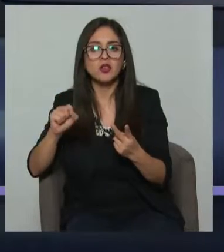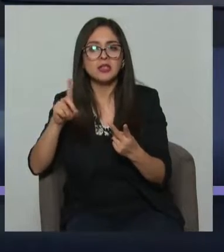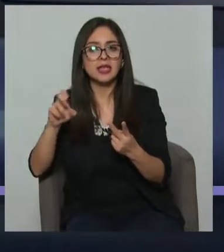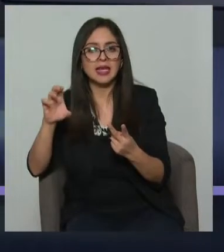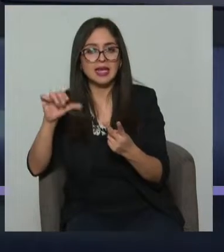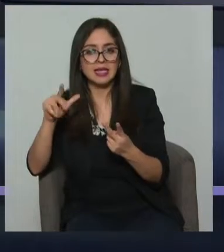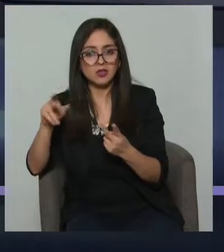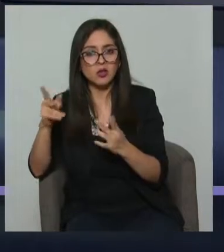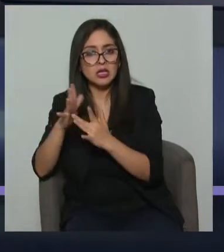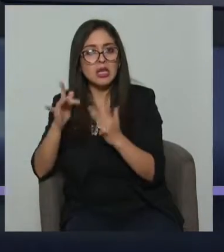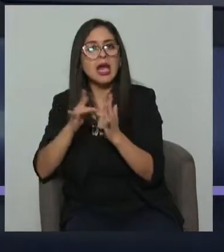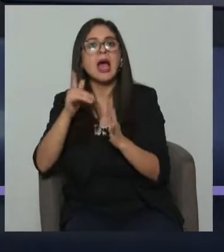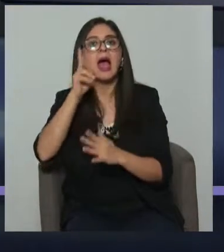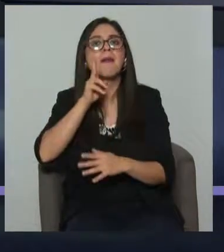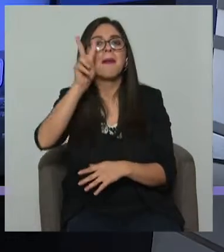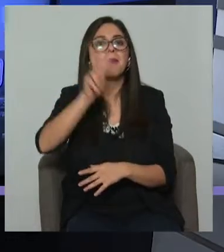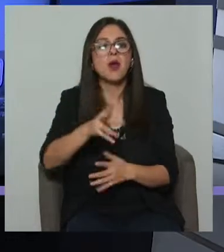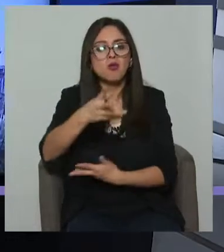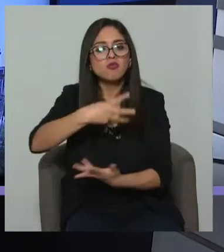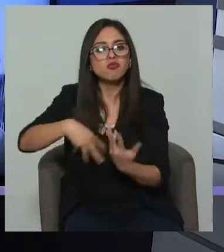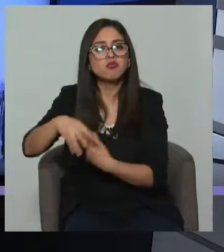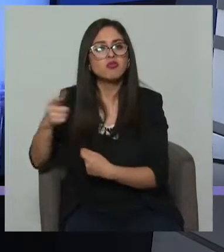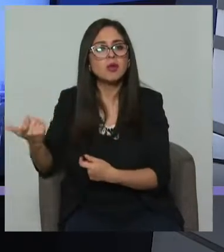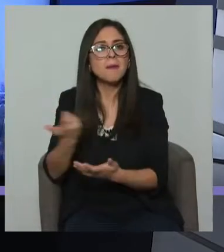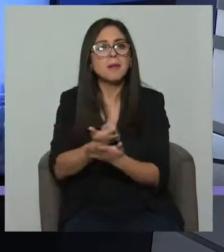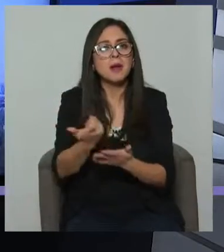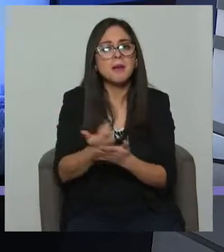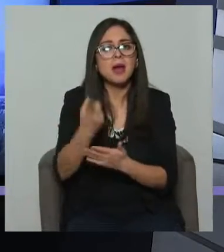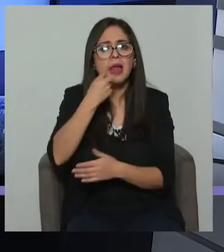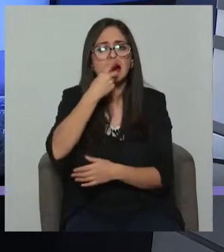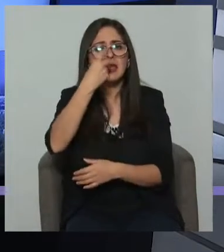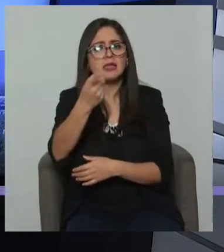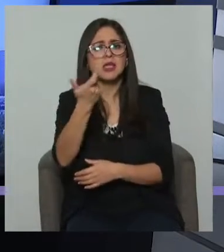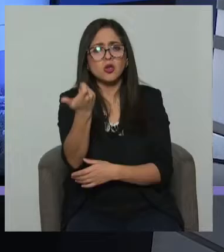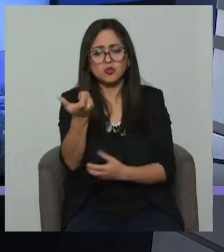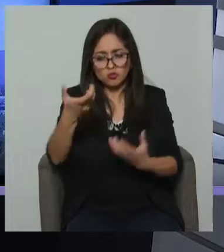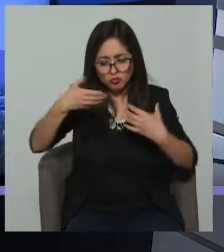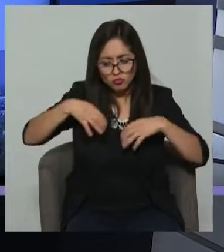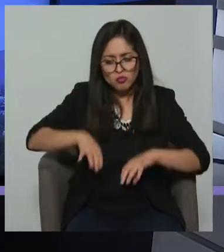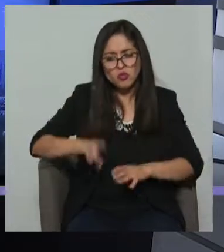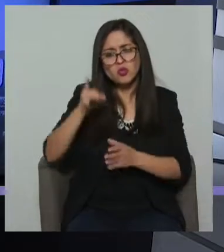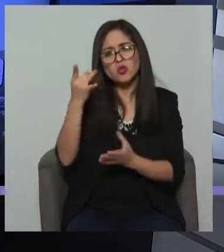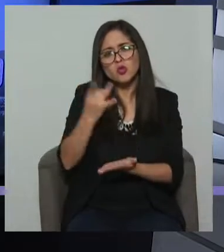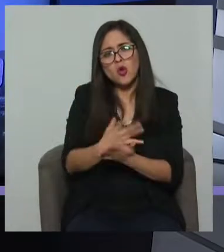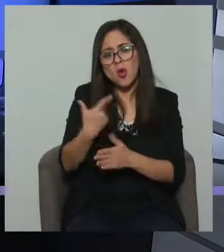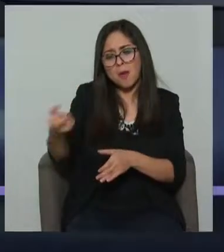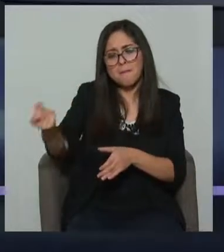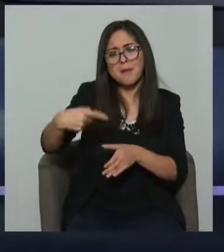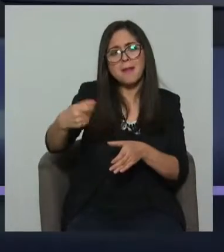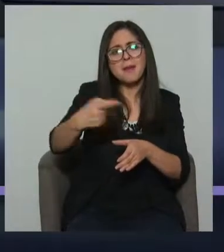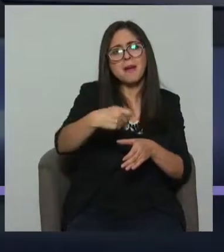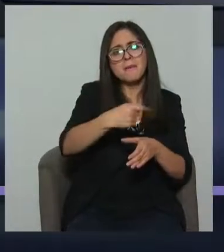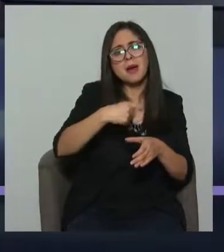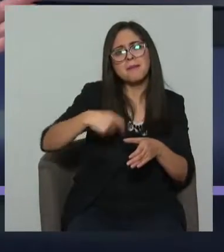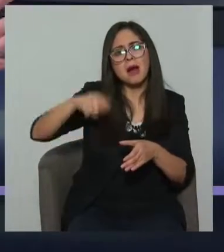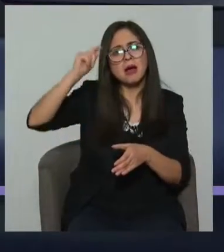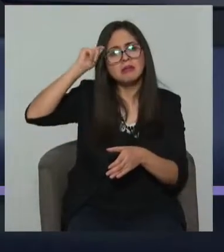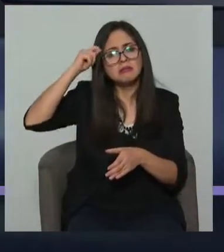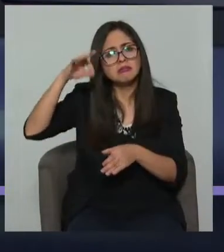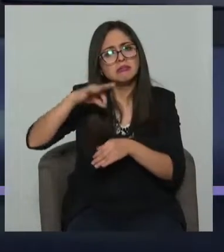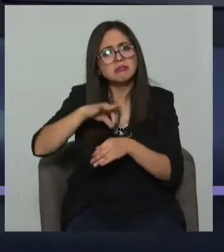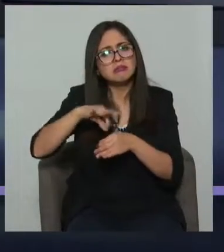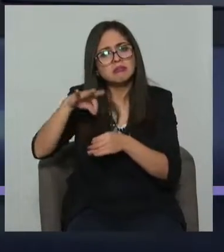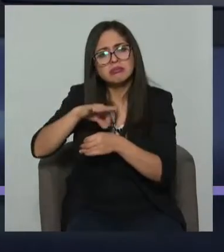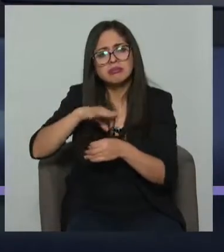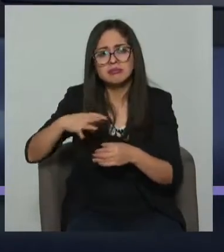los dineritos iban para allá y que pero que se quedaba ella nada más con las limosnas, nada pues más. Nada más, digo, pues tampoco necesitaba más la mujer. En fin, hay